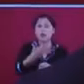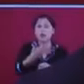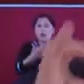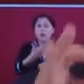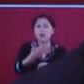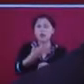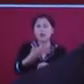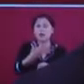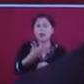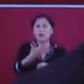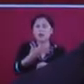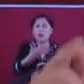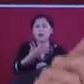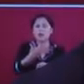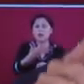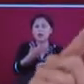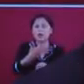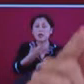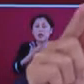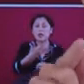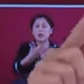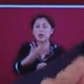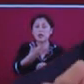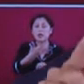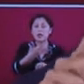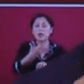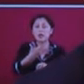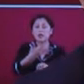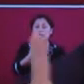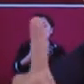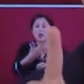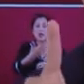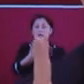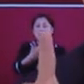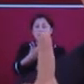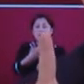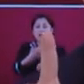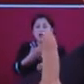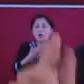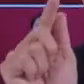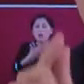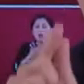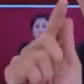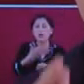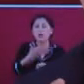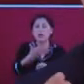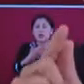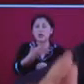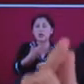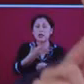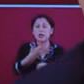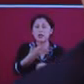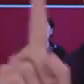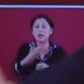12. 25. 25 es lo que reflejan sus propios números y que él nunca ha querido aceptar. 25